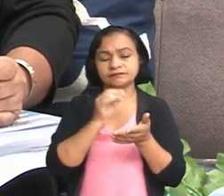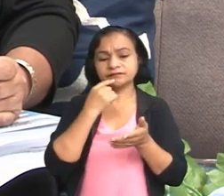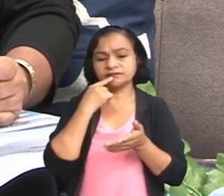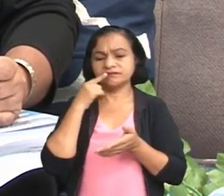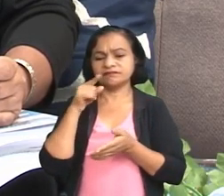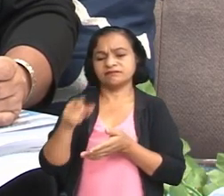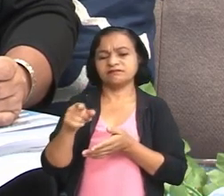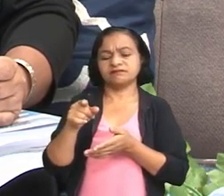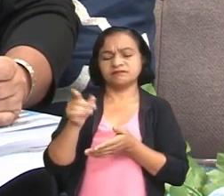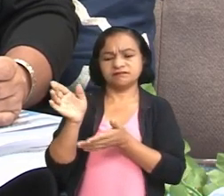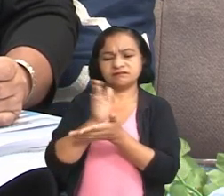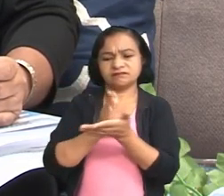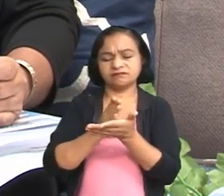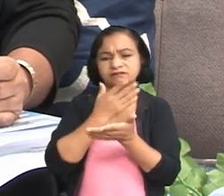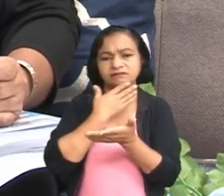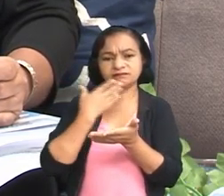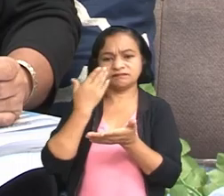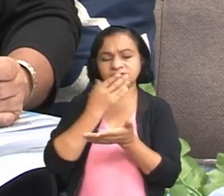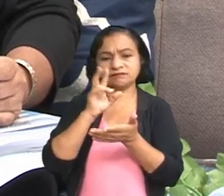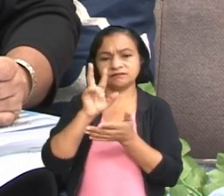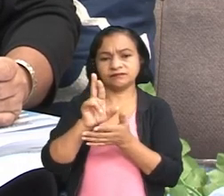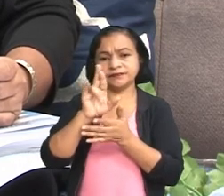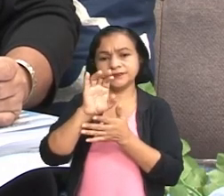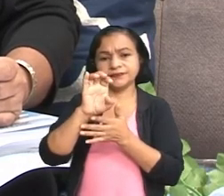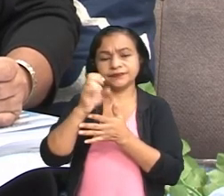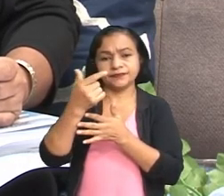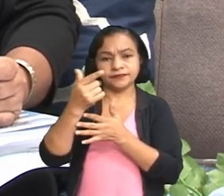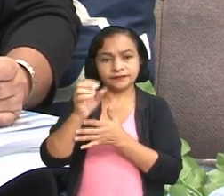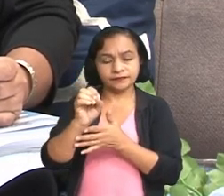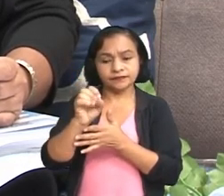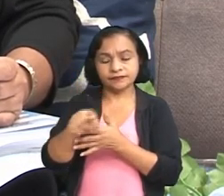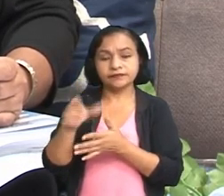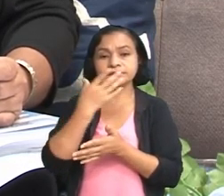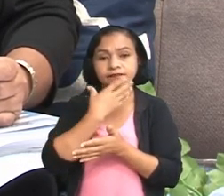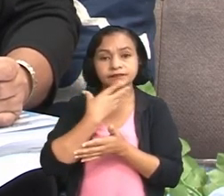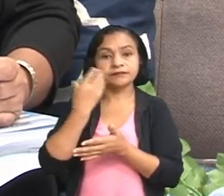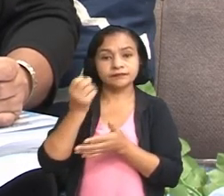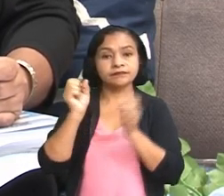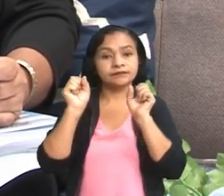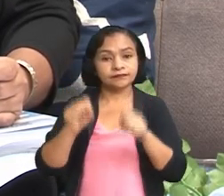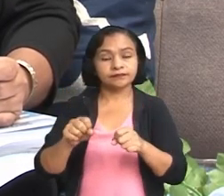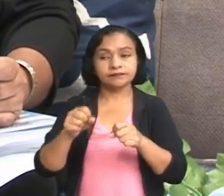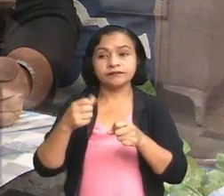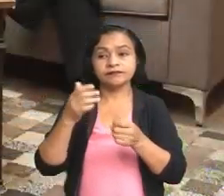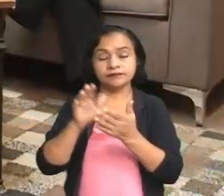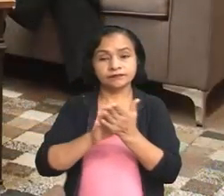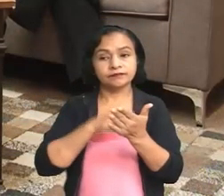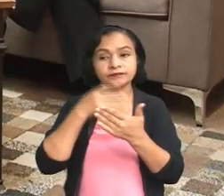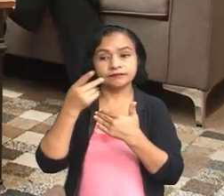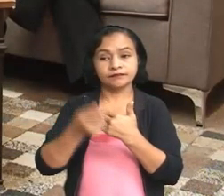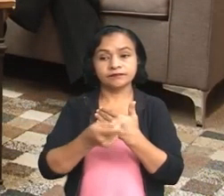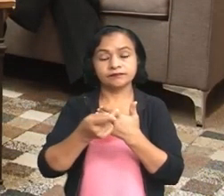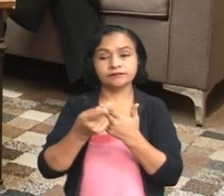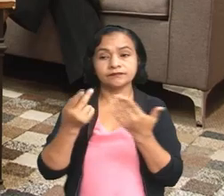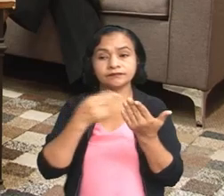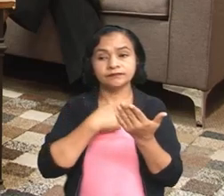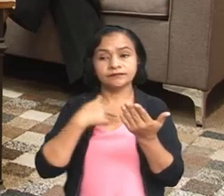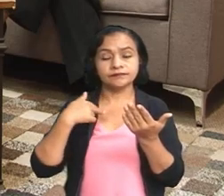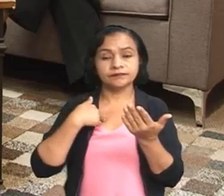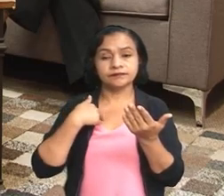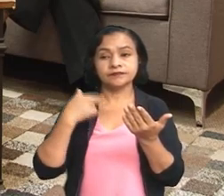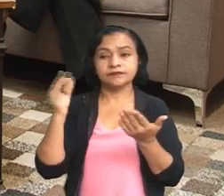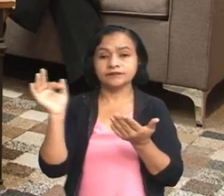como jóvenes en riesgo. Esos niños y esos jóvenes también han optado a estos programas y han hecho uso, digamos,